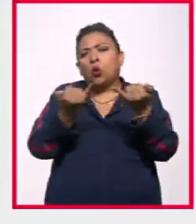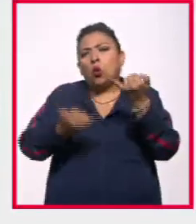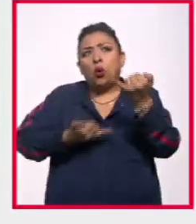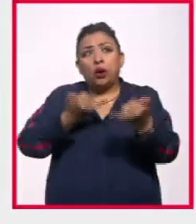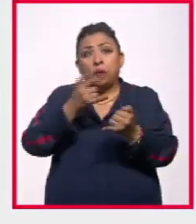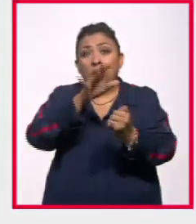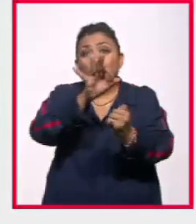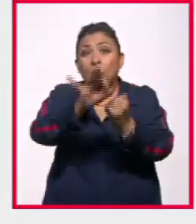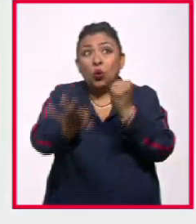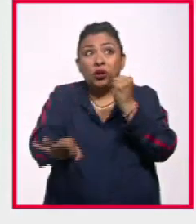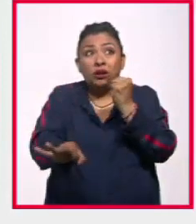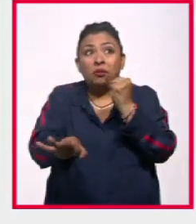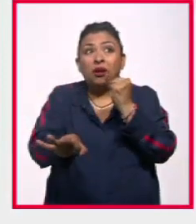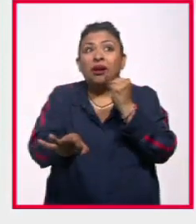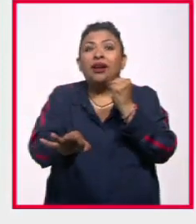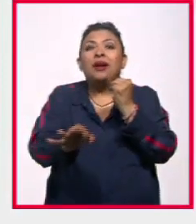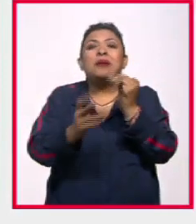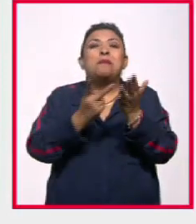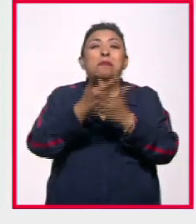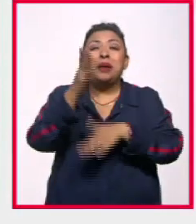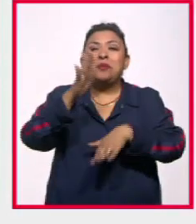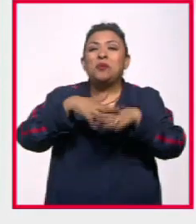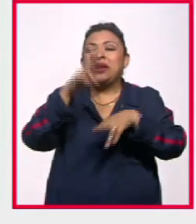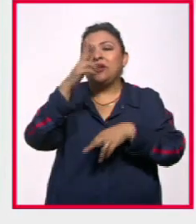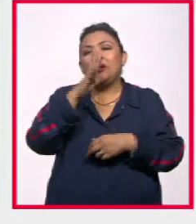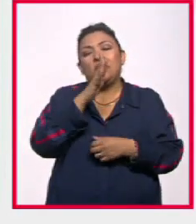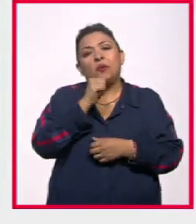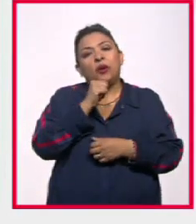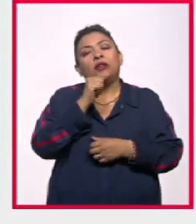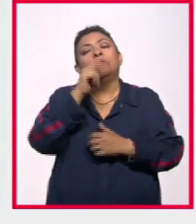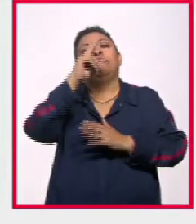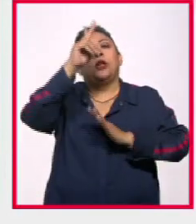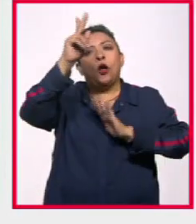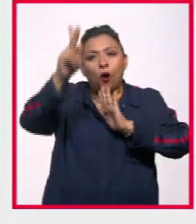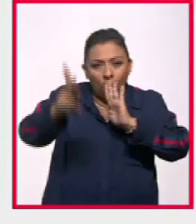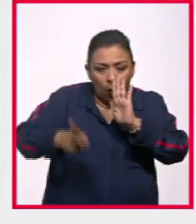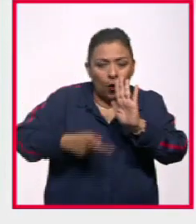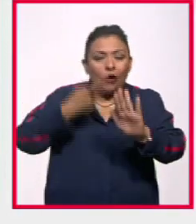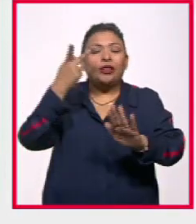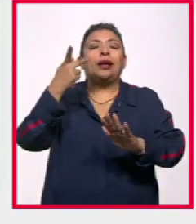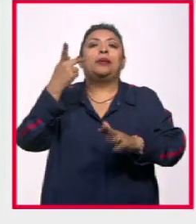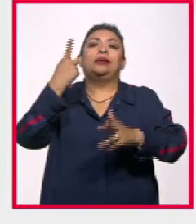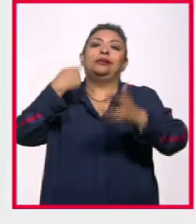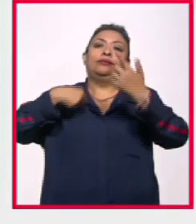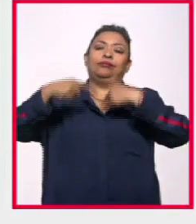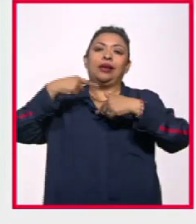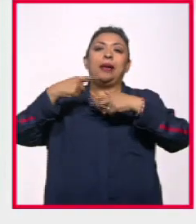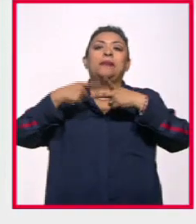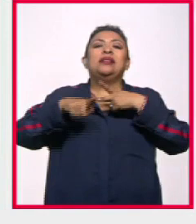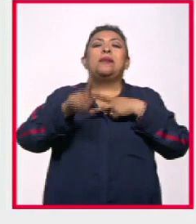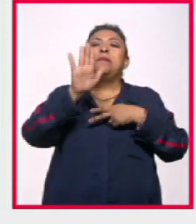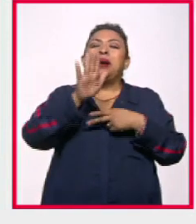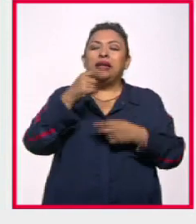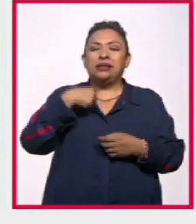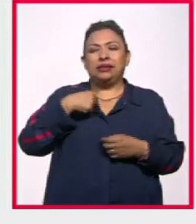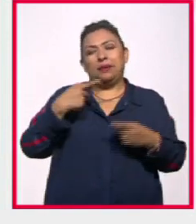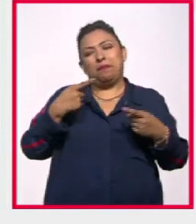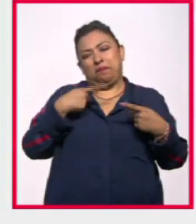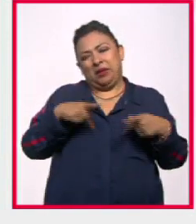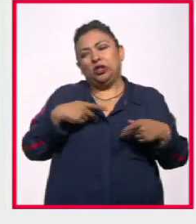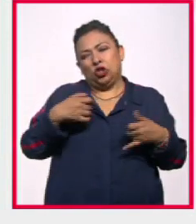del videojuego no consigue los premios mayores y tiene que volver y entender. Entonces, es también fomentar un poco en la gente